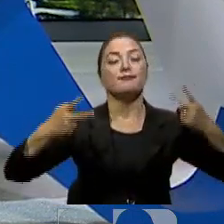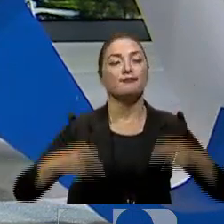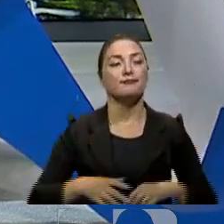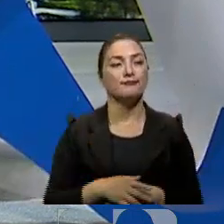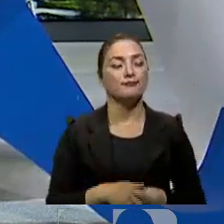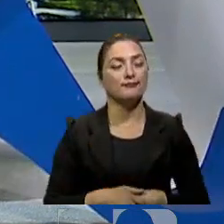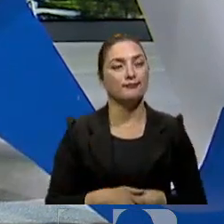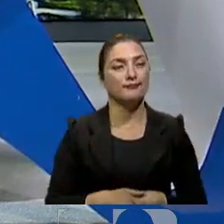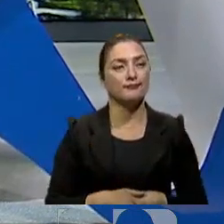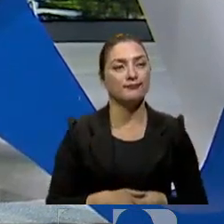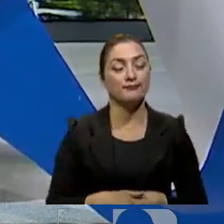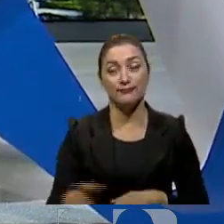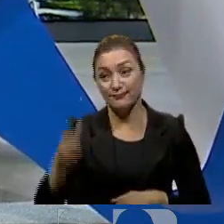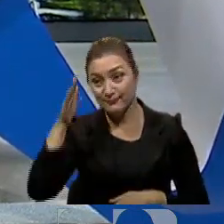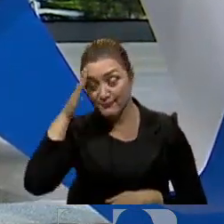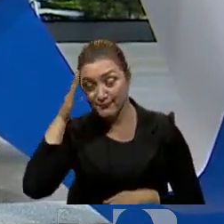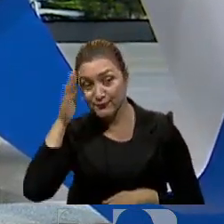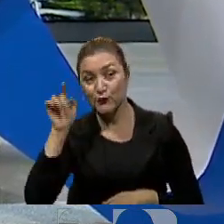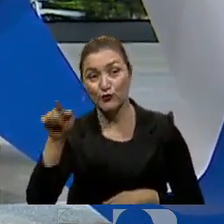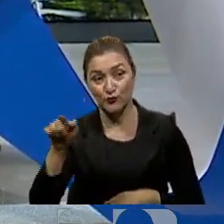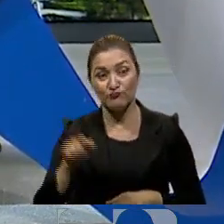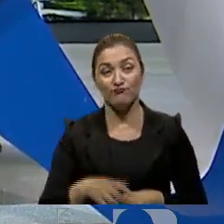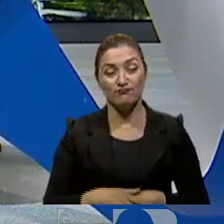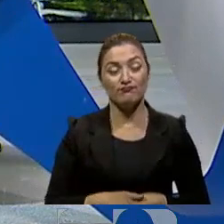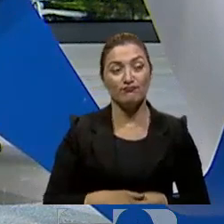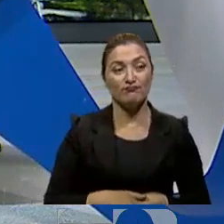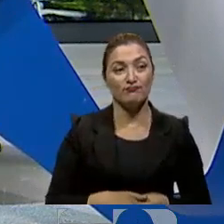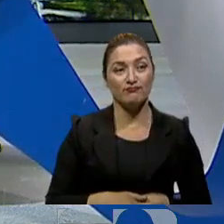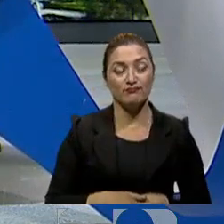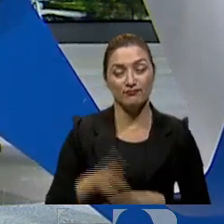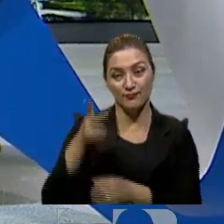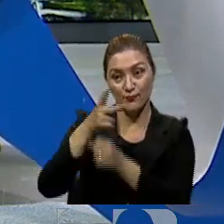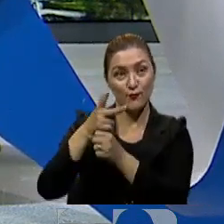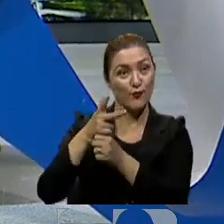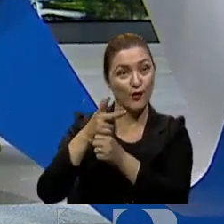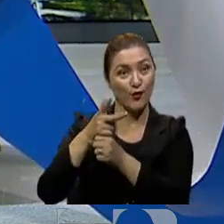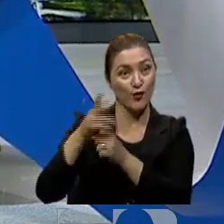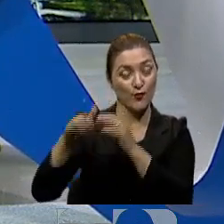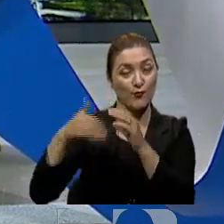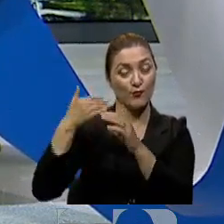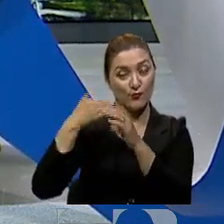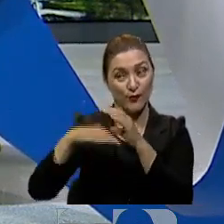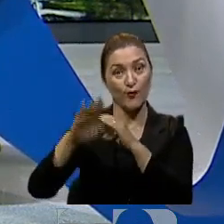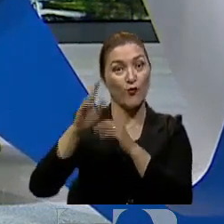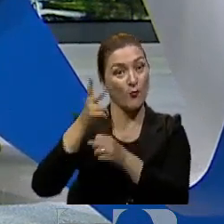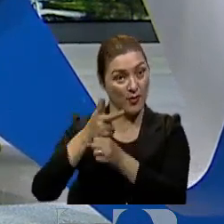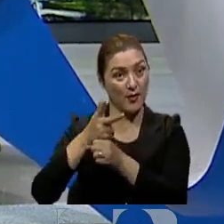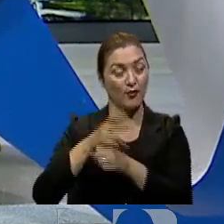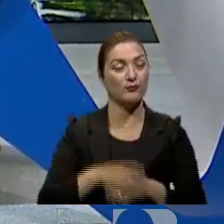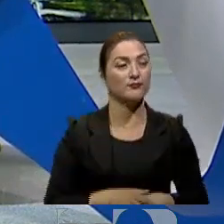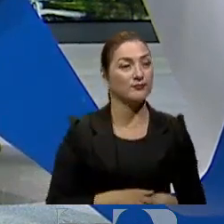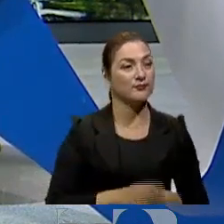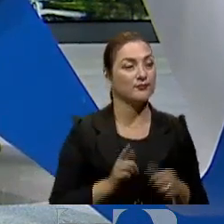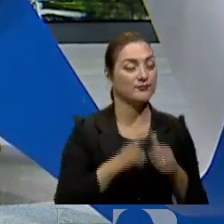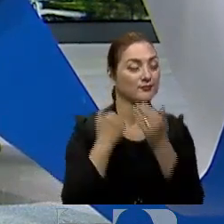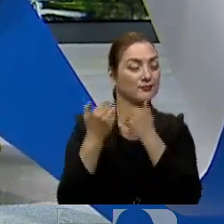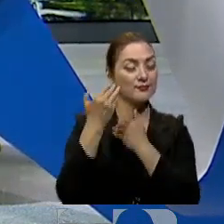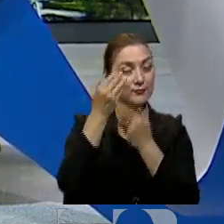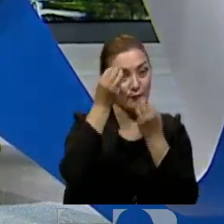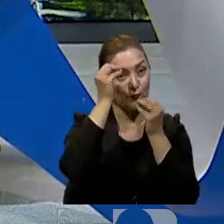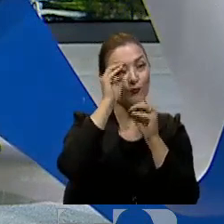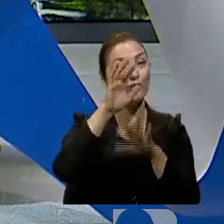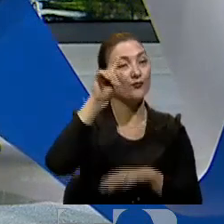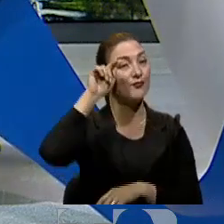tenemos ¿Qué? Porque yo sé qué va a decir. A ver, ¿por qué? Por un videito que nos va a presentar. Les voy a presentar, pero primero contemos la historia.